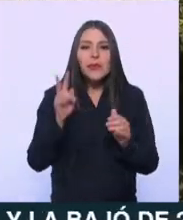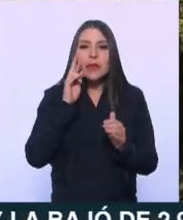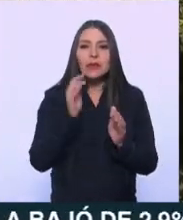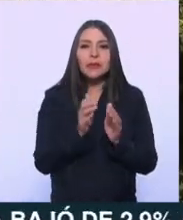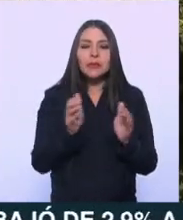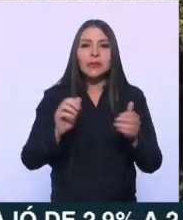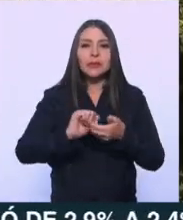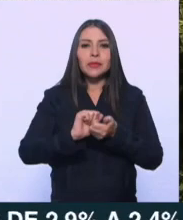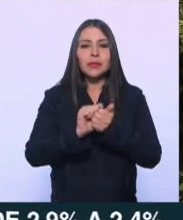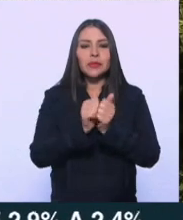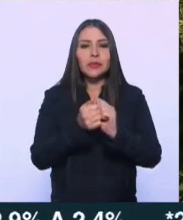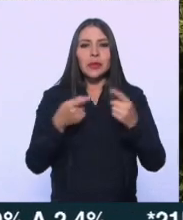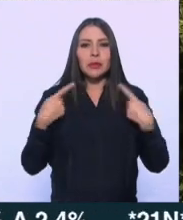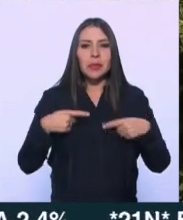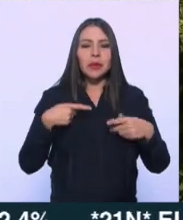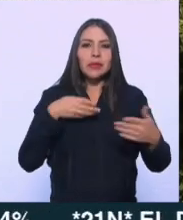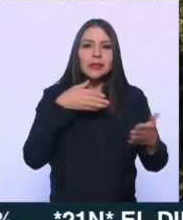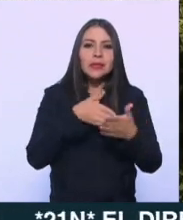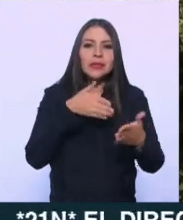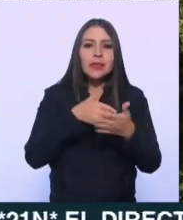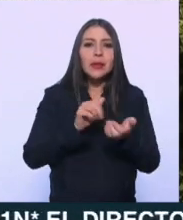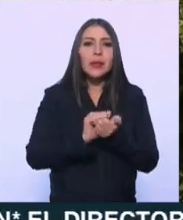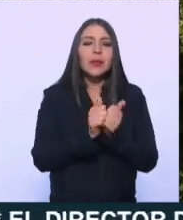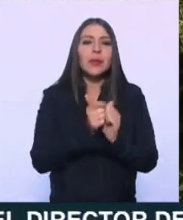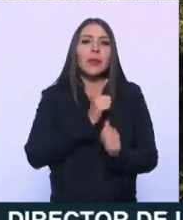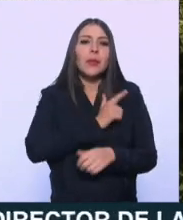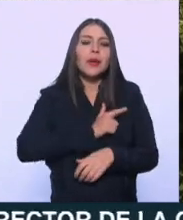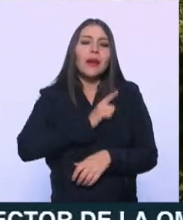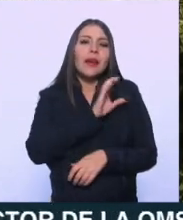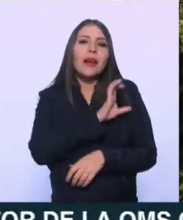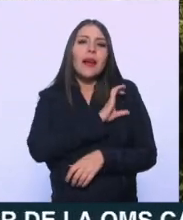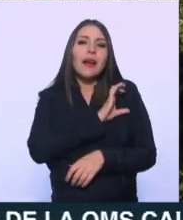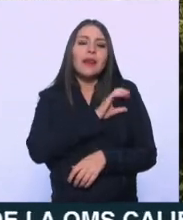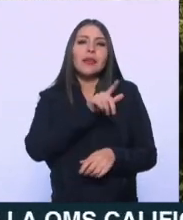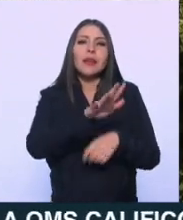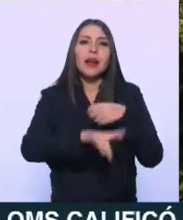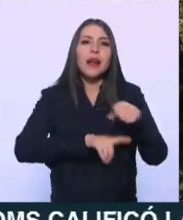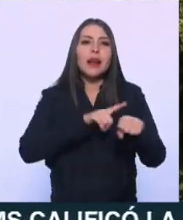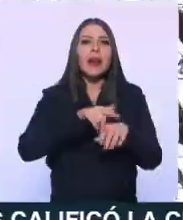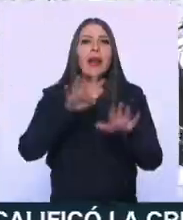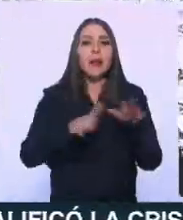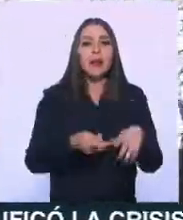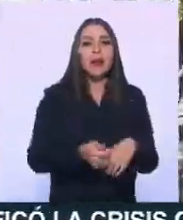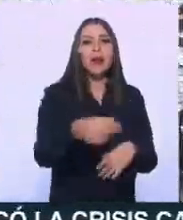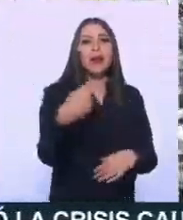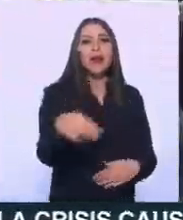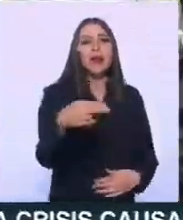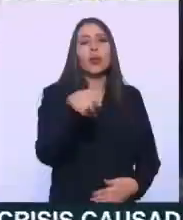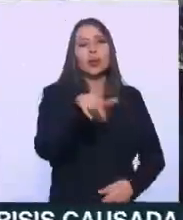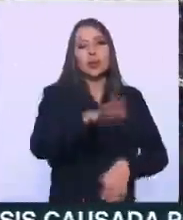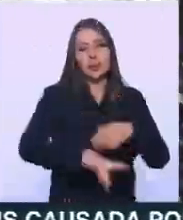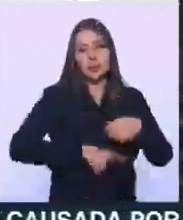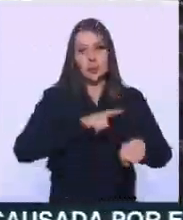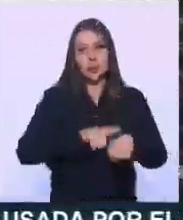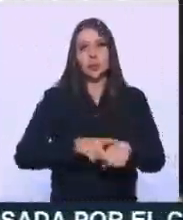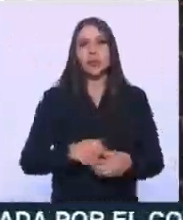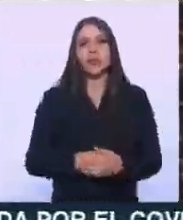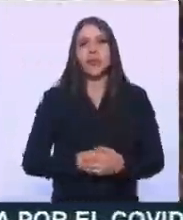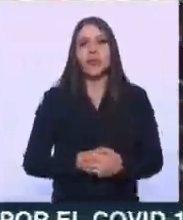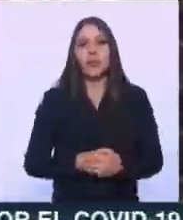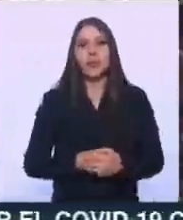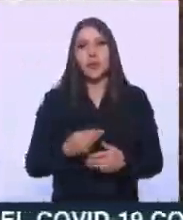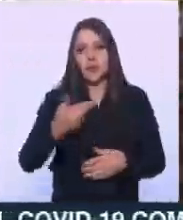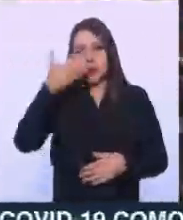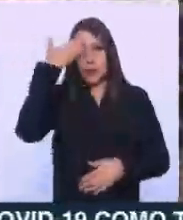una relación de simpatía con el animal, entonces lo conocen, a veces saben hasta el nombre propio del animal. Para conocer más acerca de